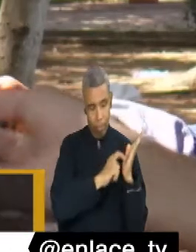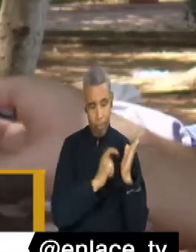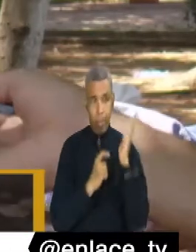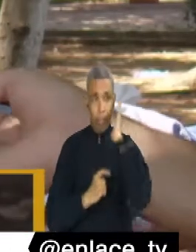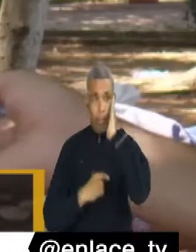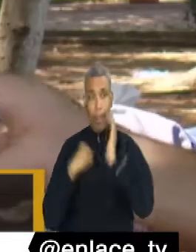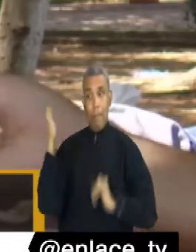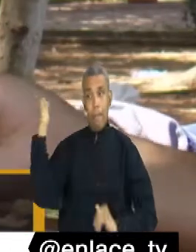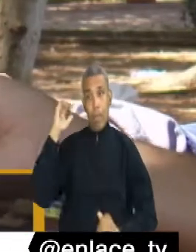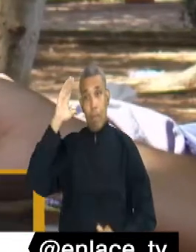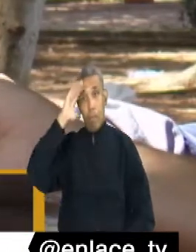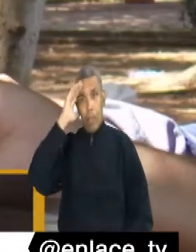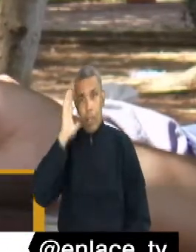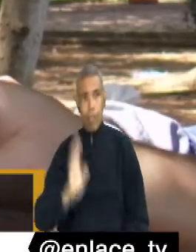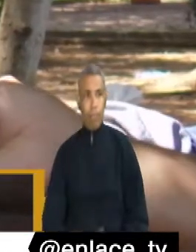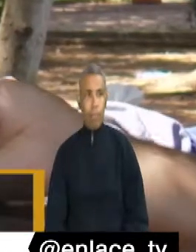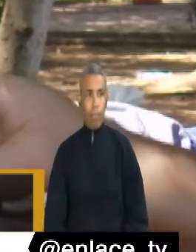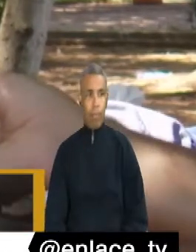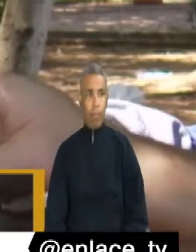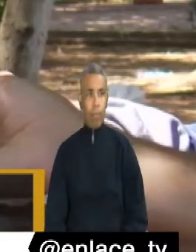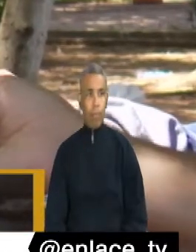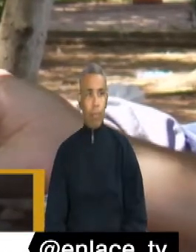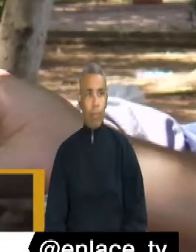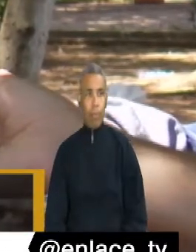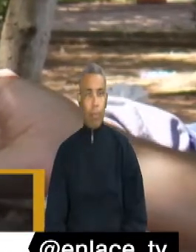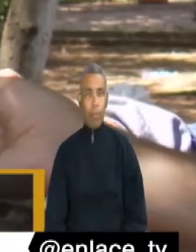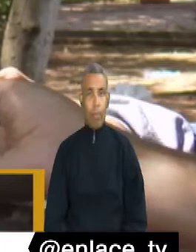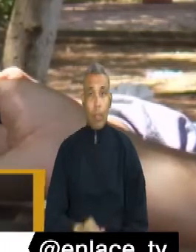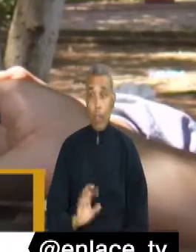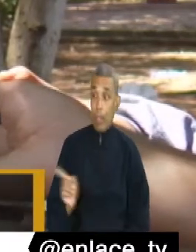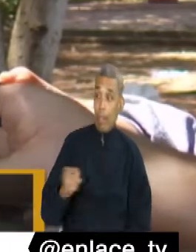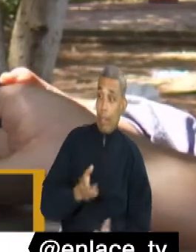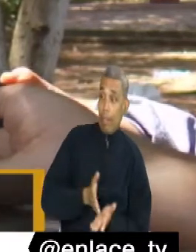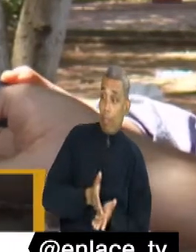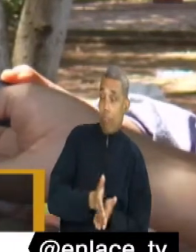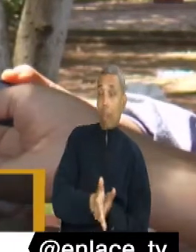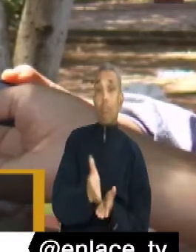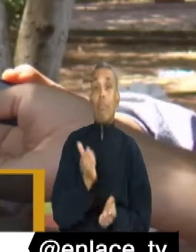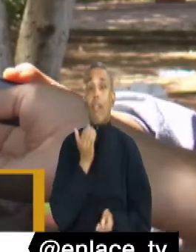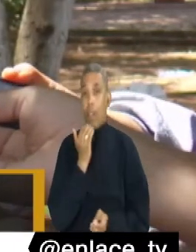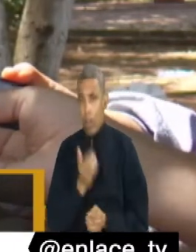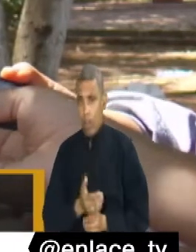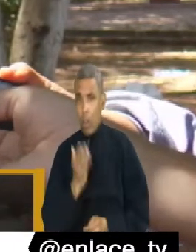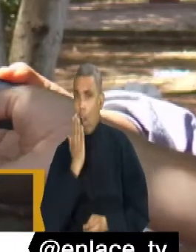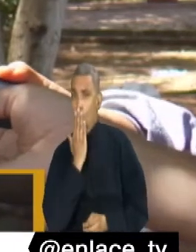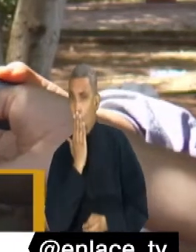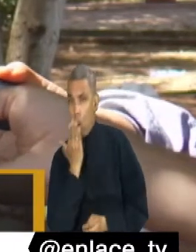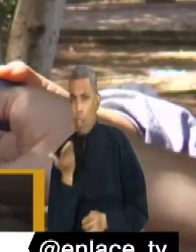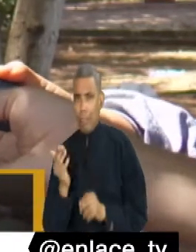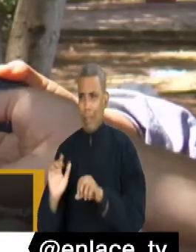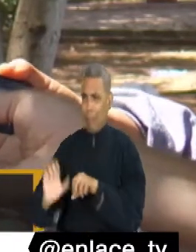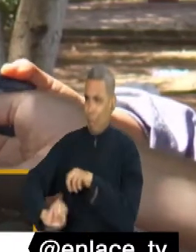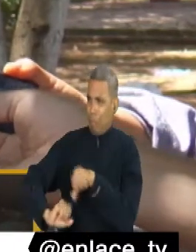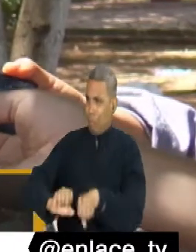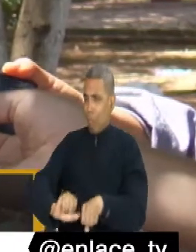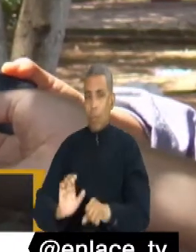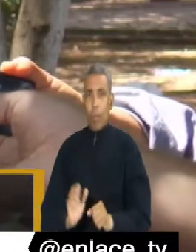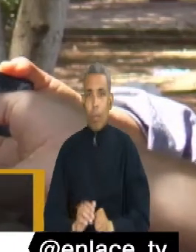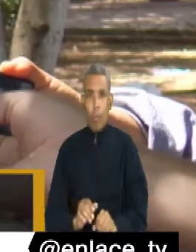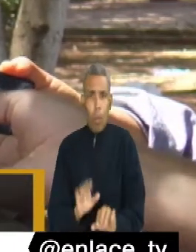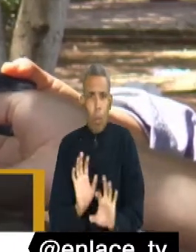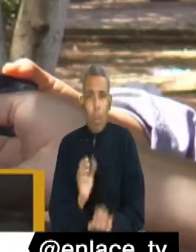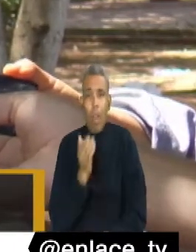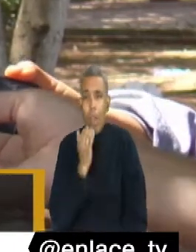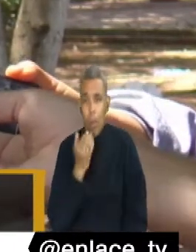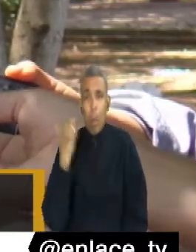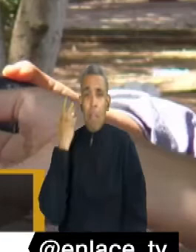pronto, como ellos continúan aquí, se nos presenta ya un brote de insalubridad, porque